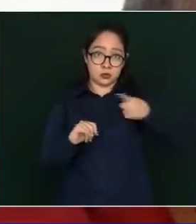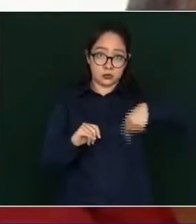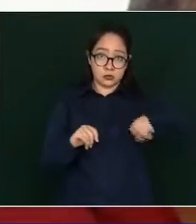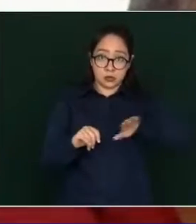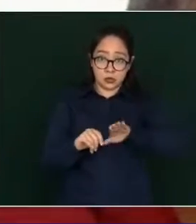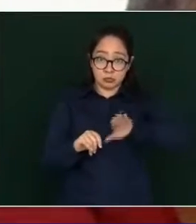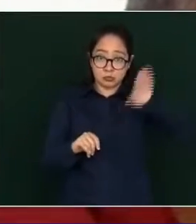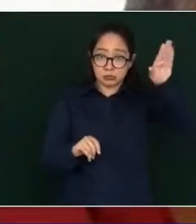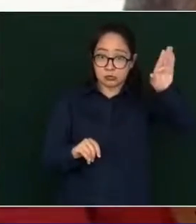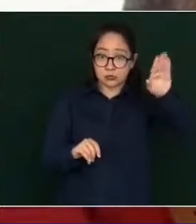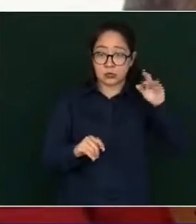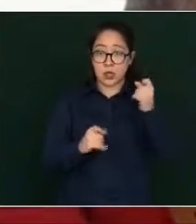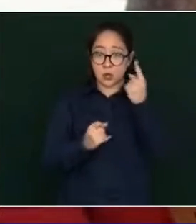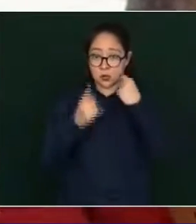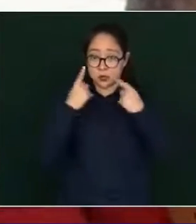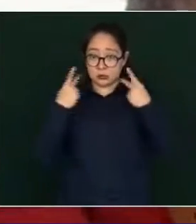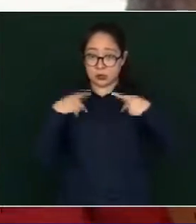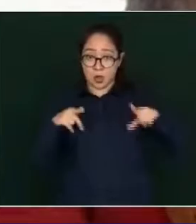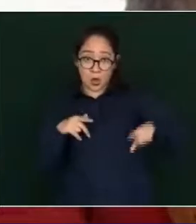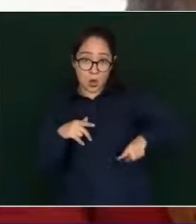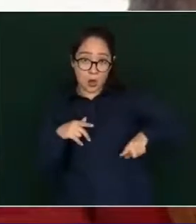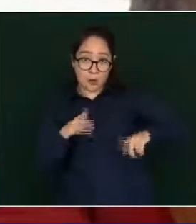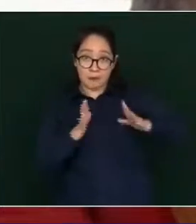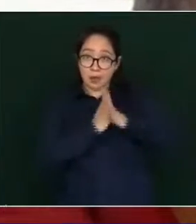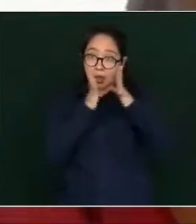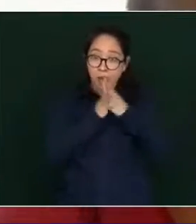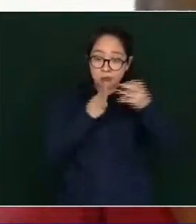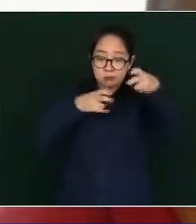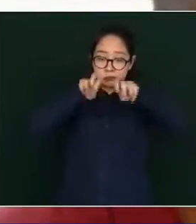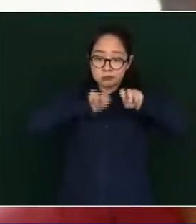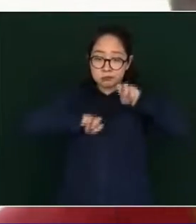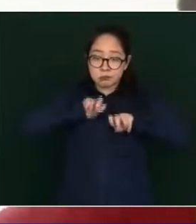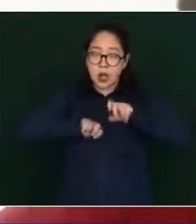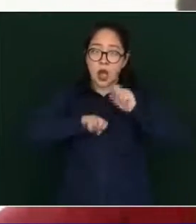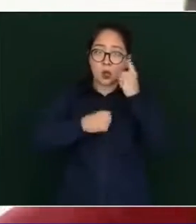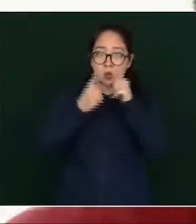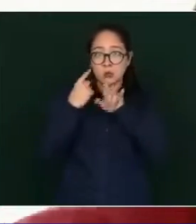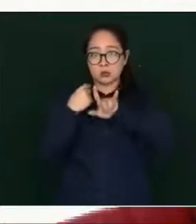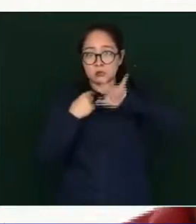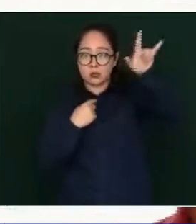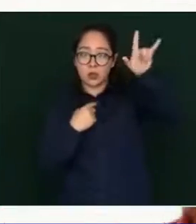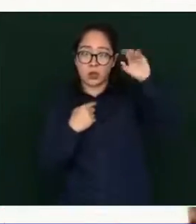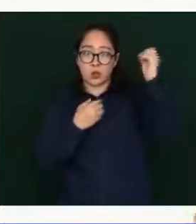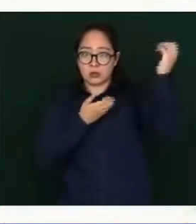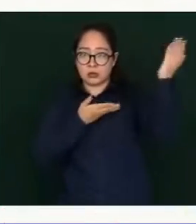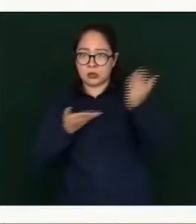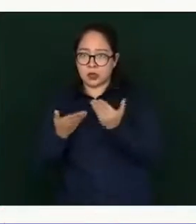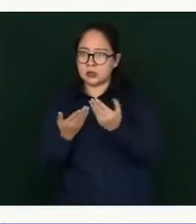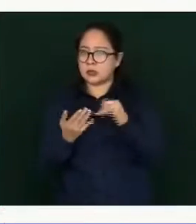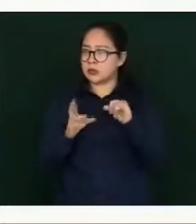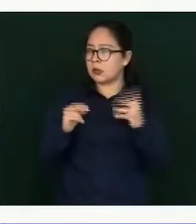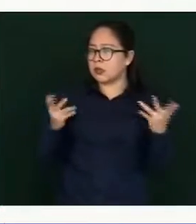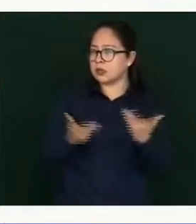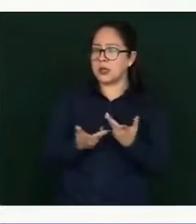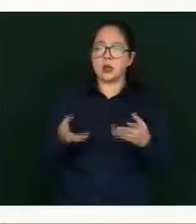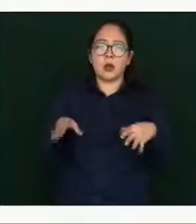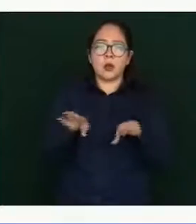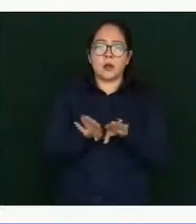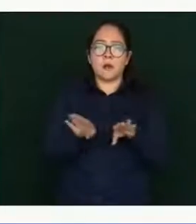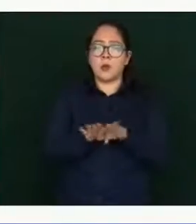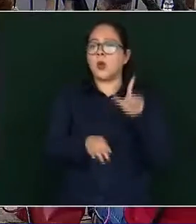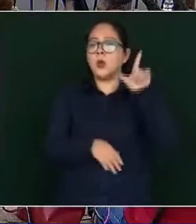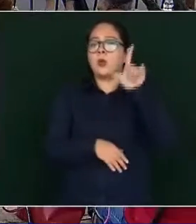ejemplo, si algunos funcionarios van a participar en algunos vuelos de llegada o no lo harían así, es decir, ¿qué va a haber